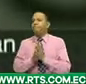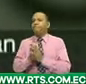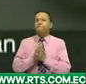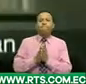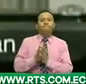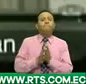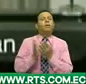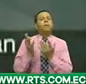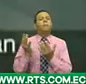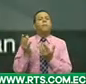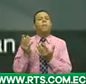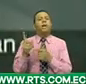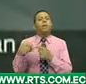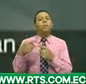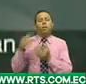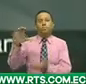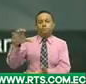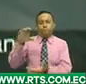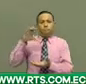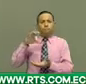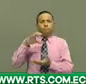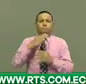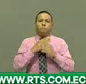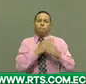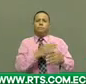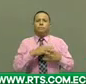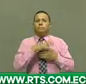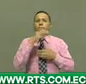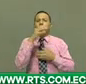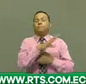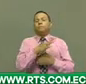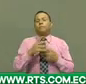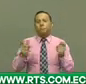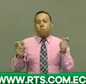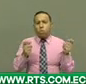de las dosis para combatir la COVID-19 y así controlar la pandemia que hasta el momento en